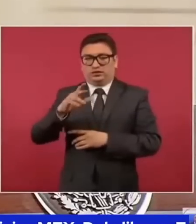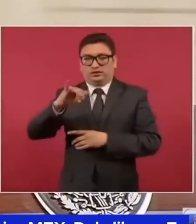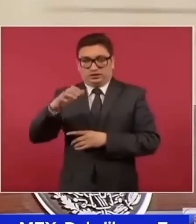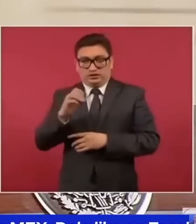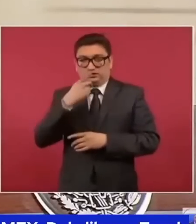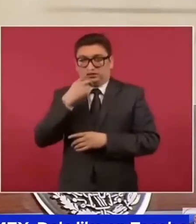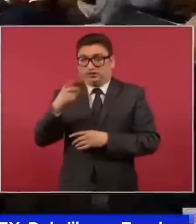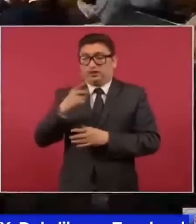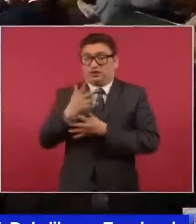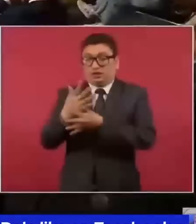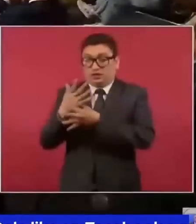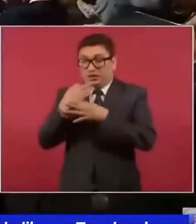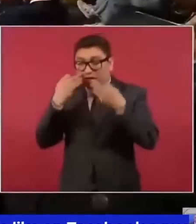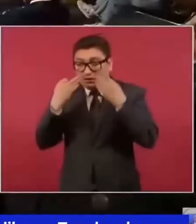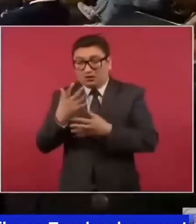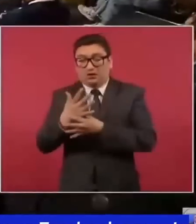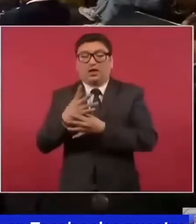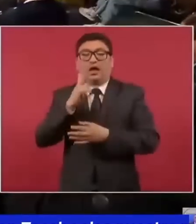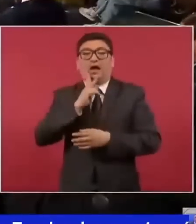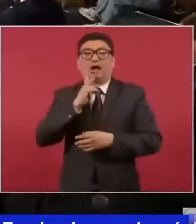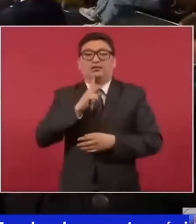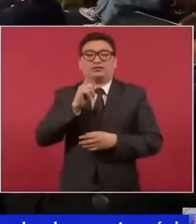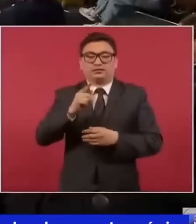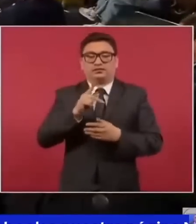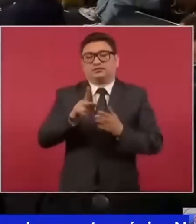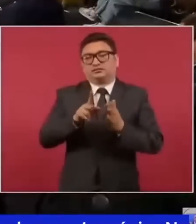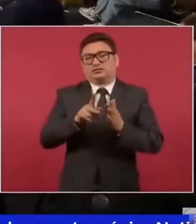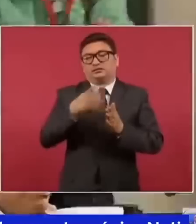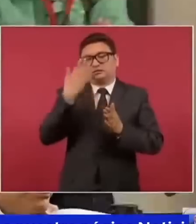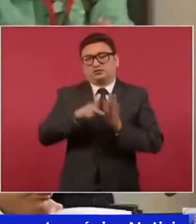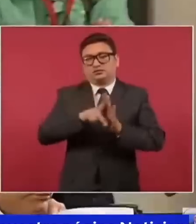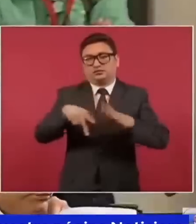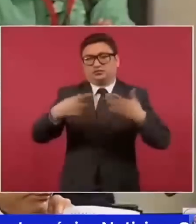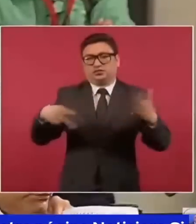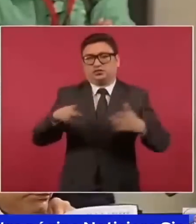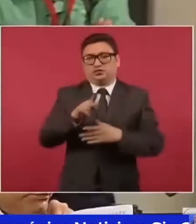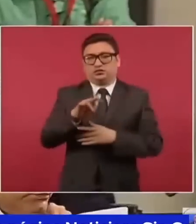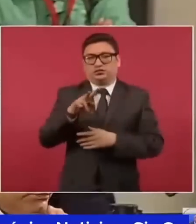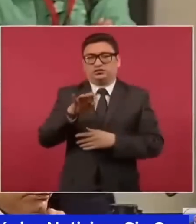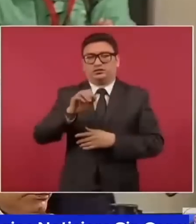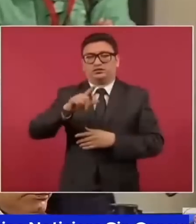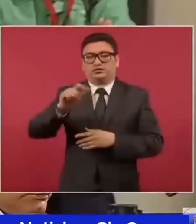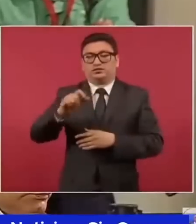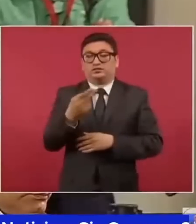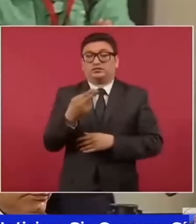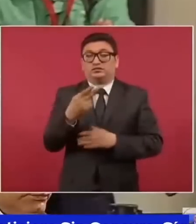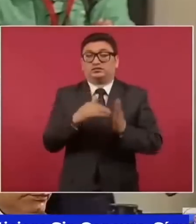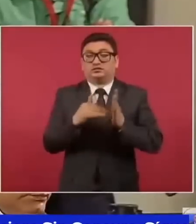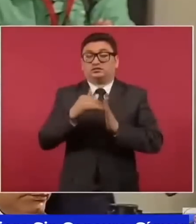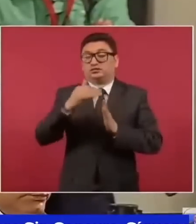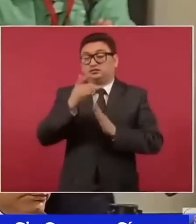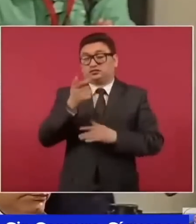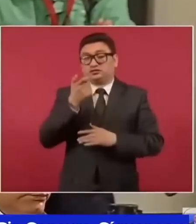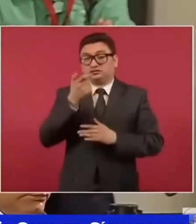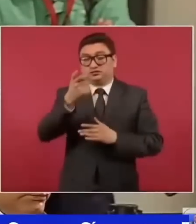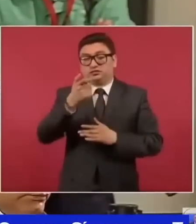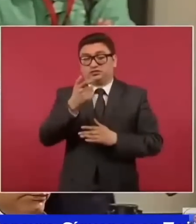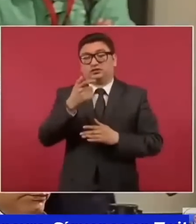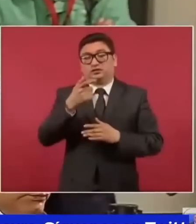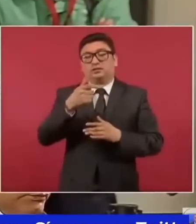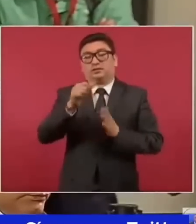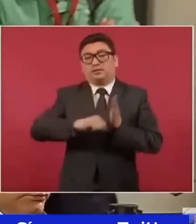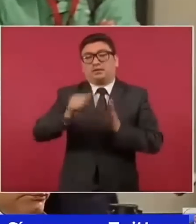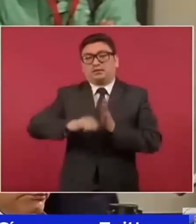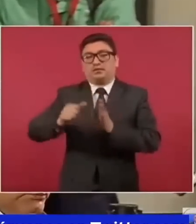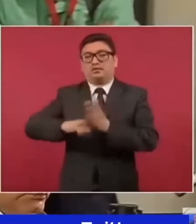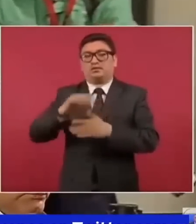en los dichos de un testigo, que el periódico El Universal recibía 25 millones de pesos mensuales en sobornos por parte